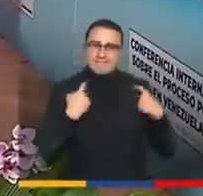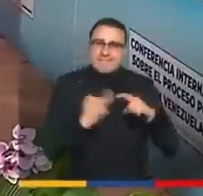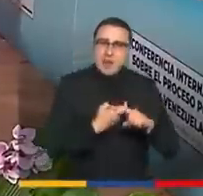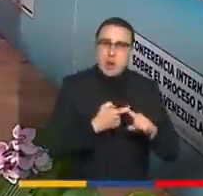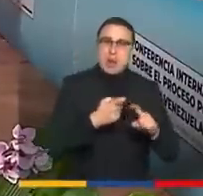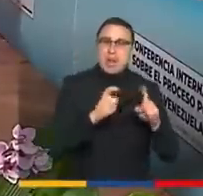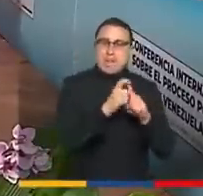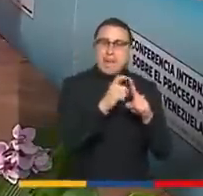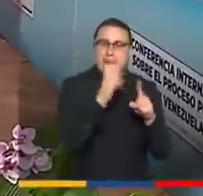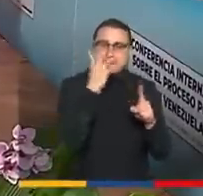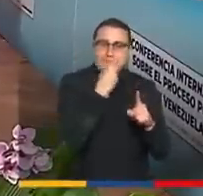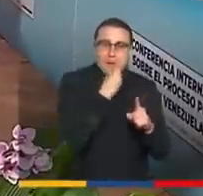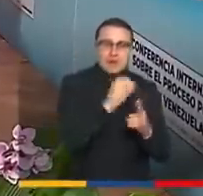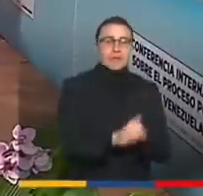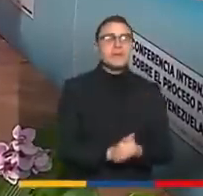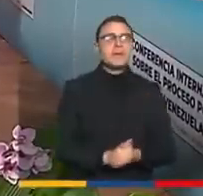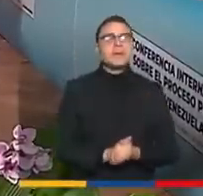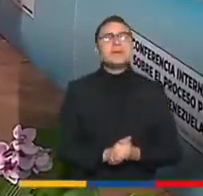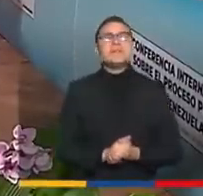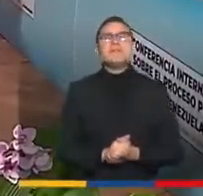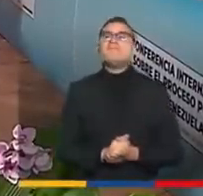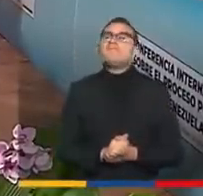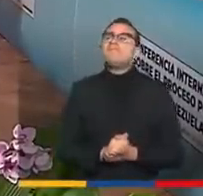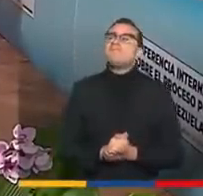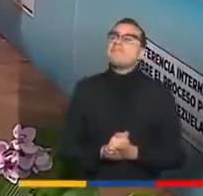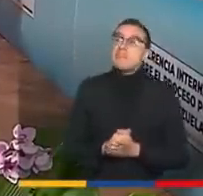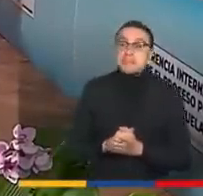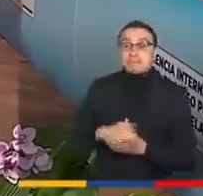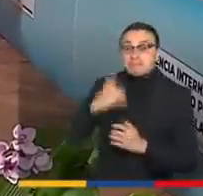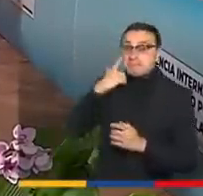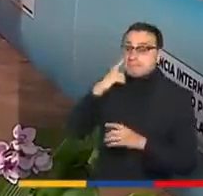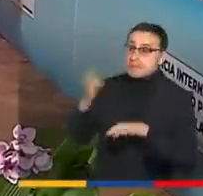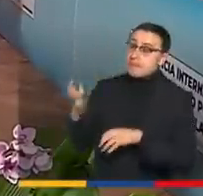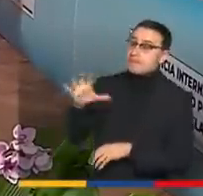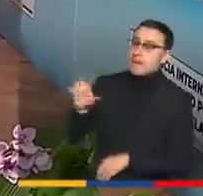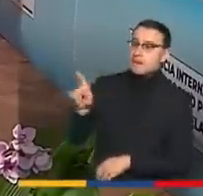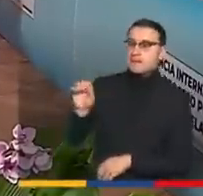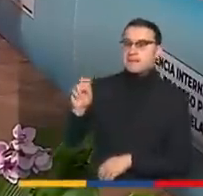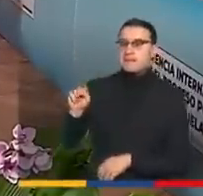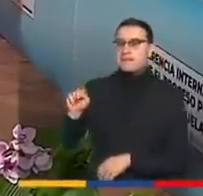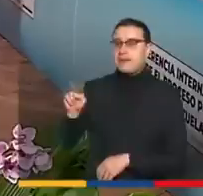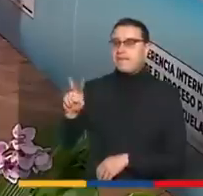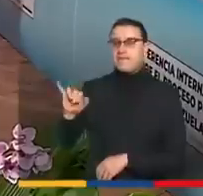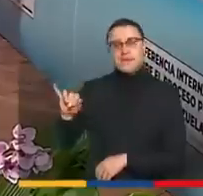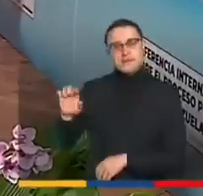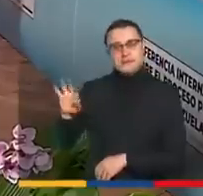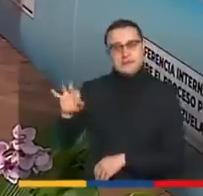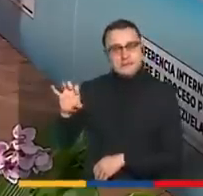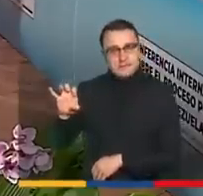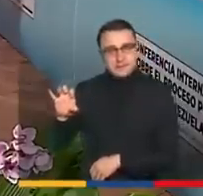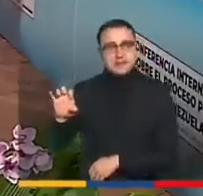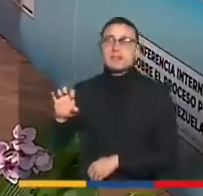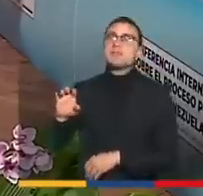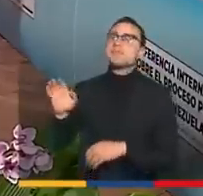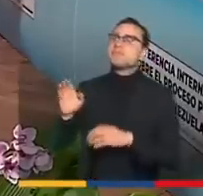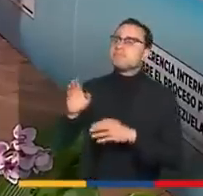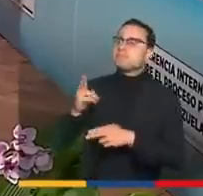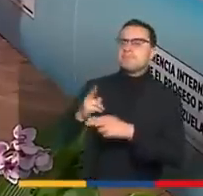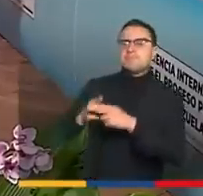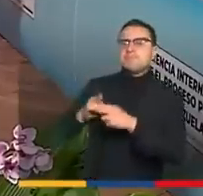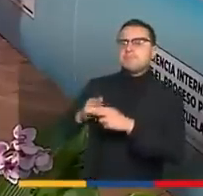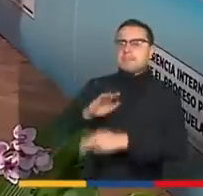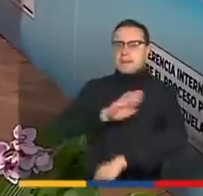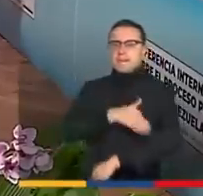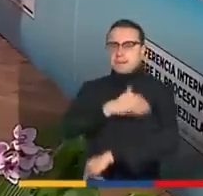nuestro? Bueno, en San Vicente y las Granadinas, con Ralph González, primer